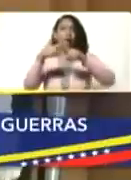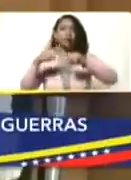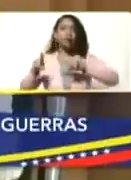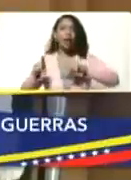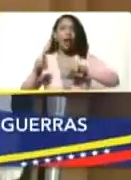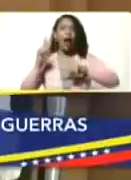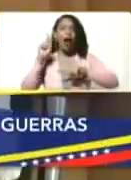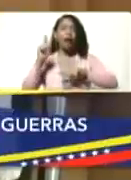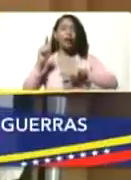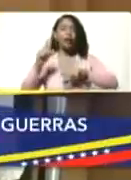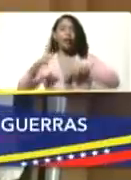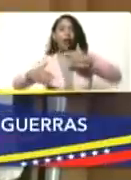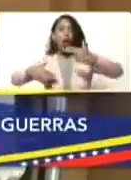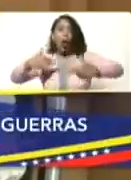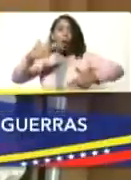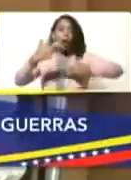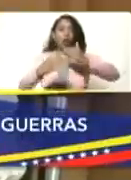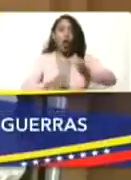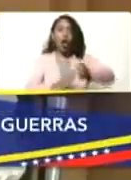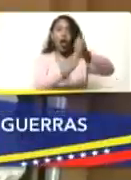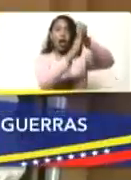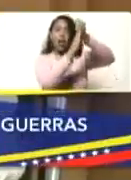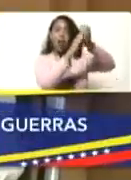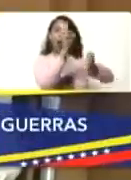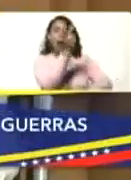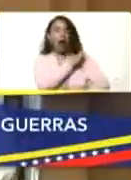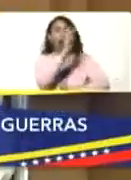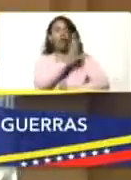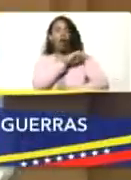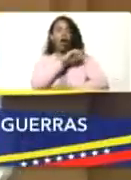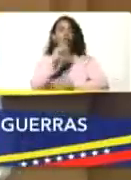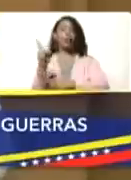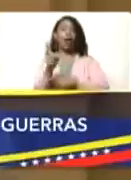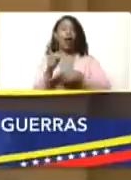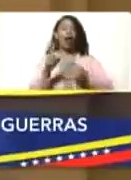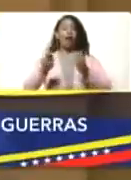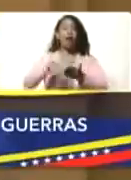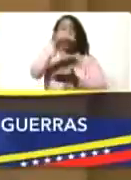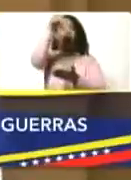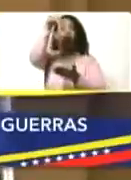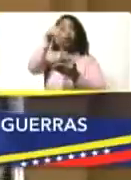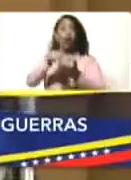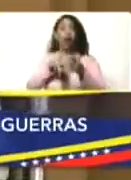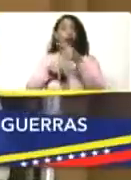Organizaciones cuya cabeza, cuya jefatura ya es multinacional,